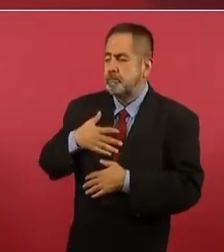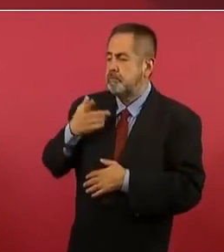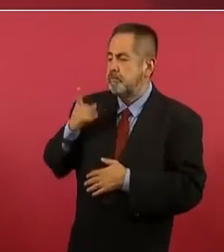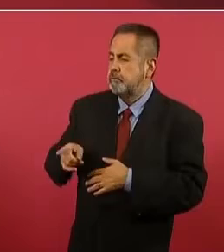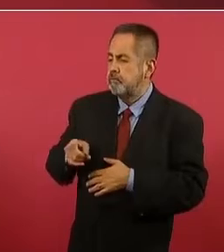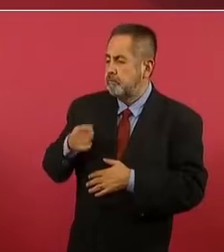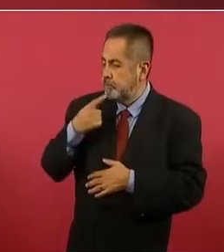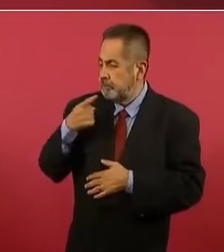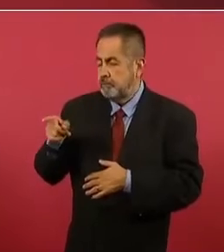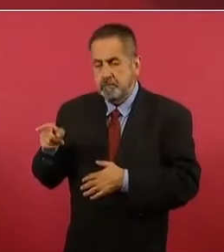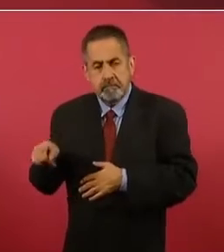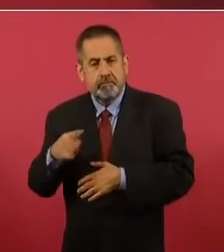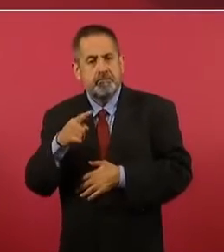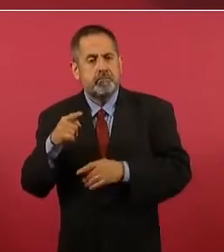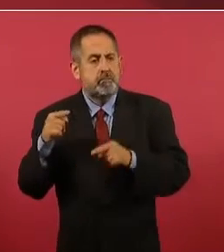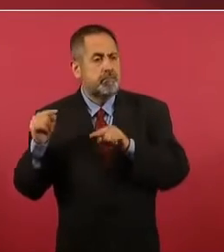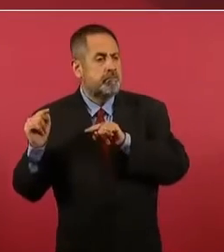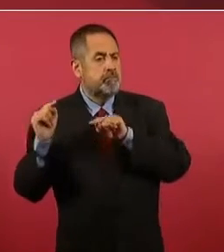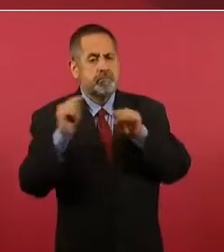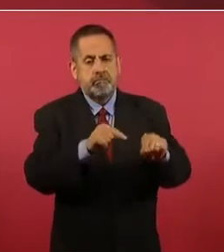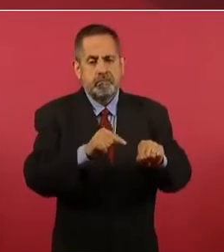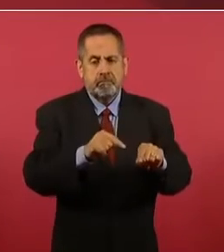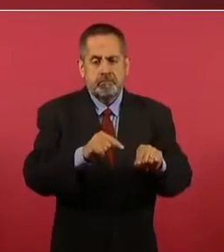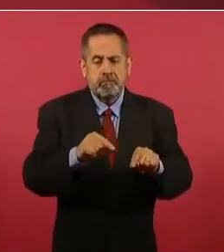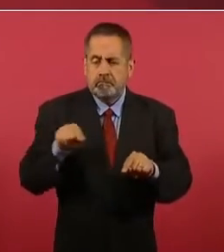de enviar